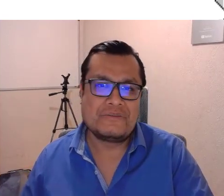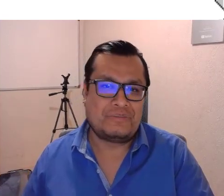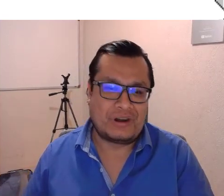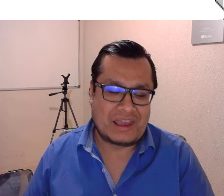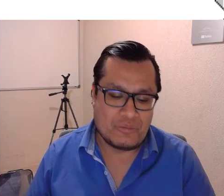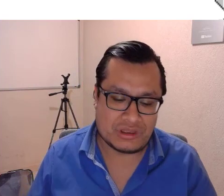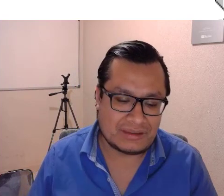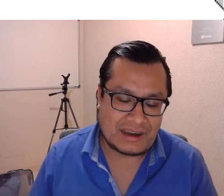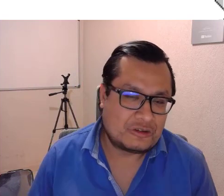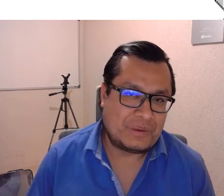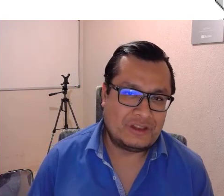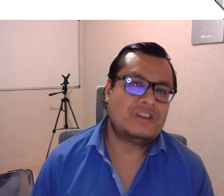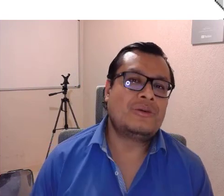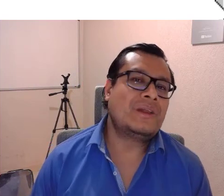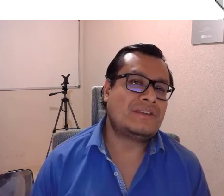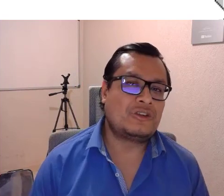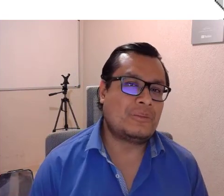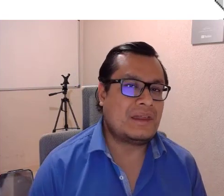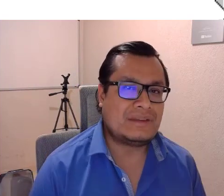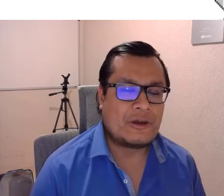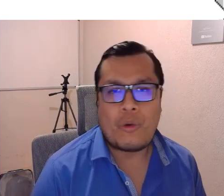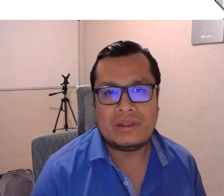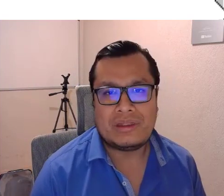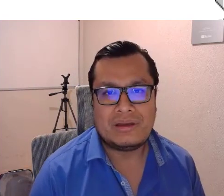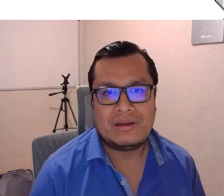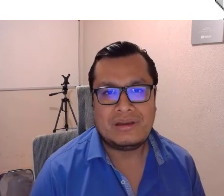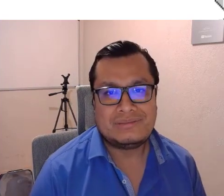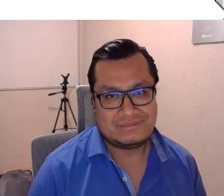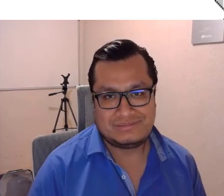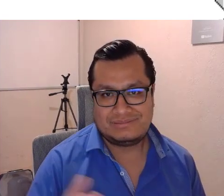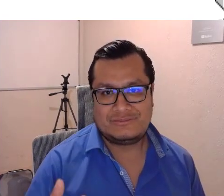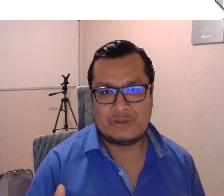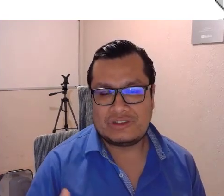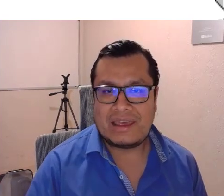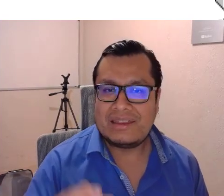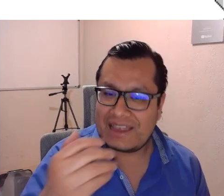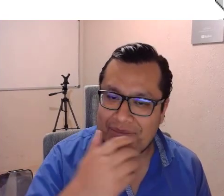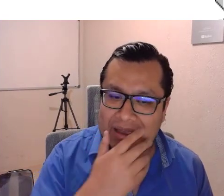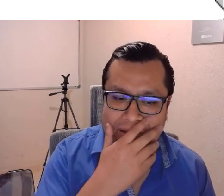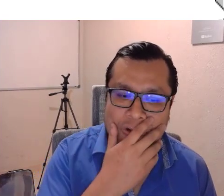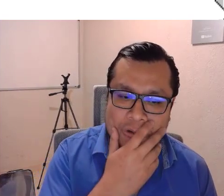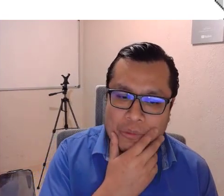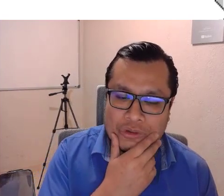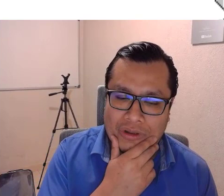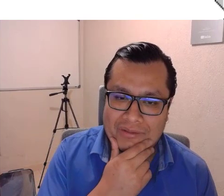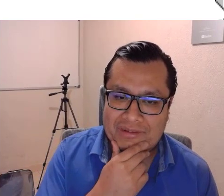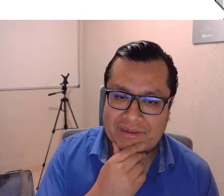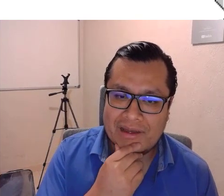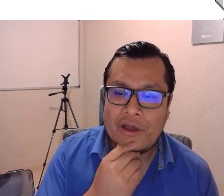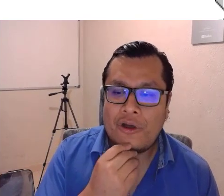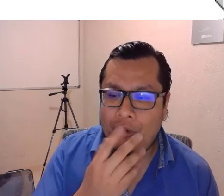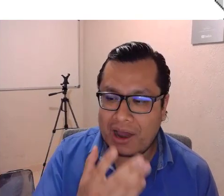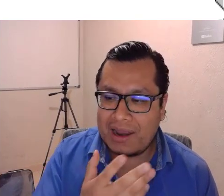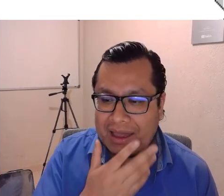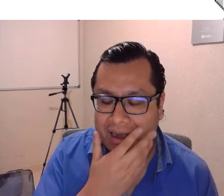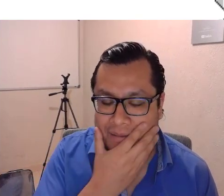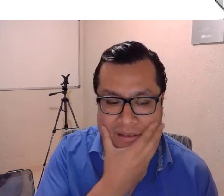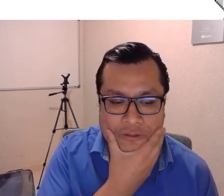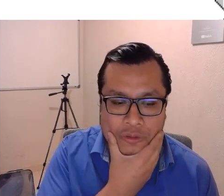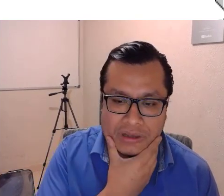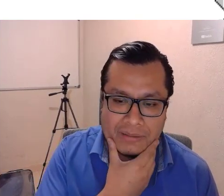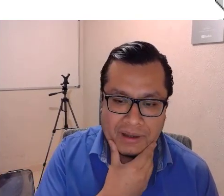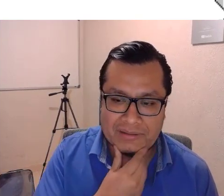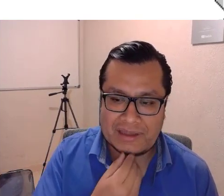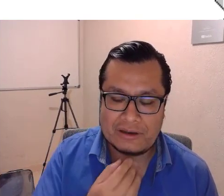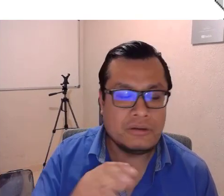porque muchas de las opiniones no van a ser tomadas en cuenta no sé déjame aquí abajo tu punto de vista ojalá que realmente